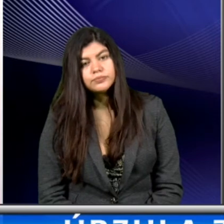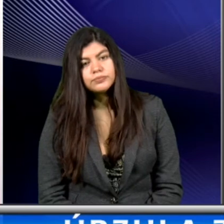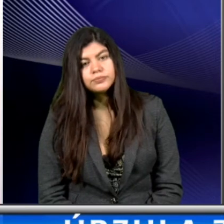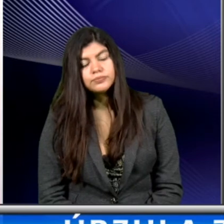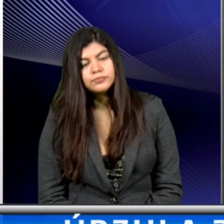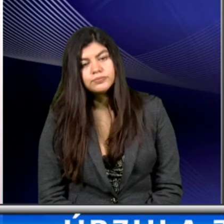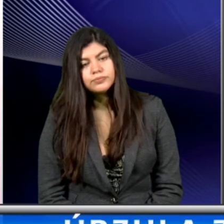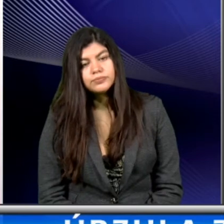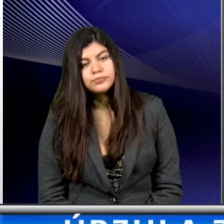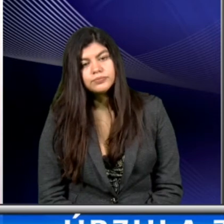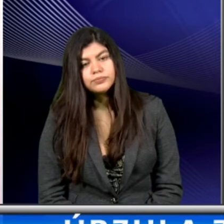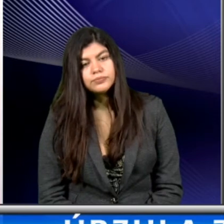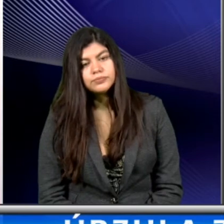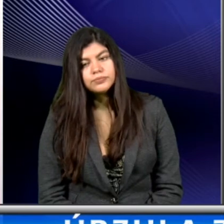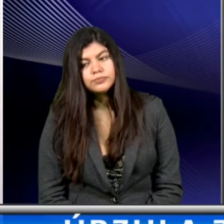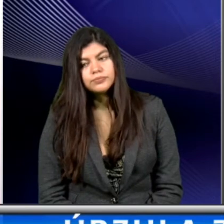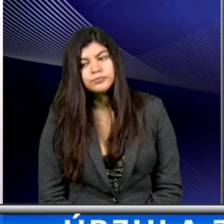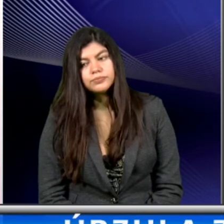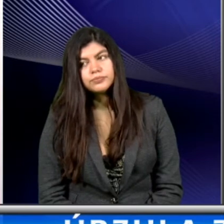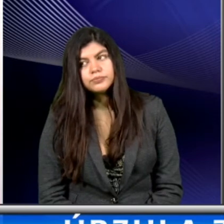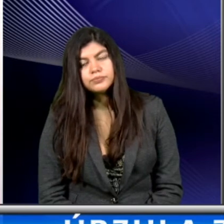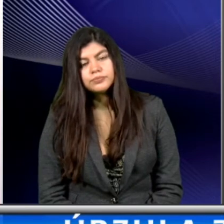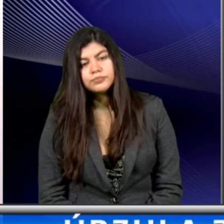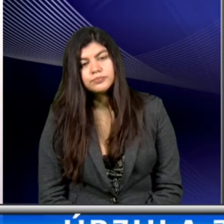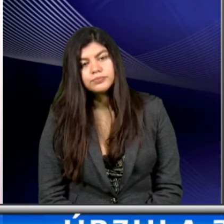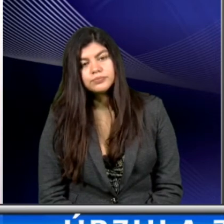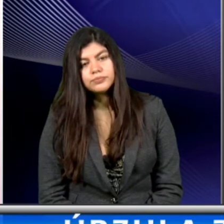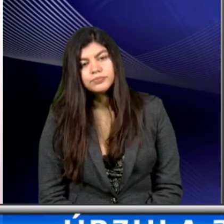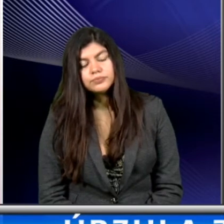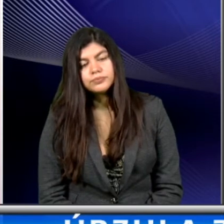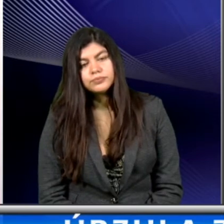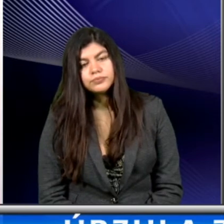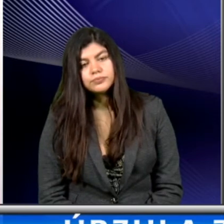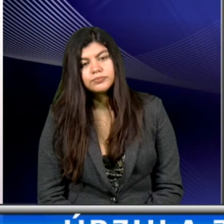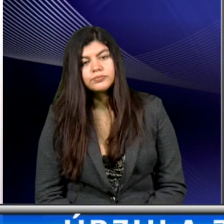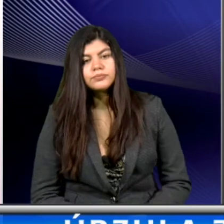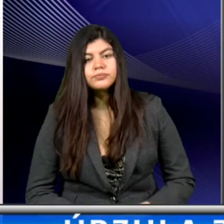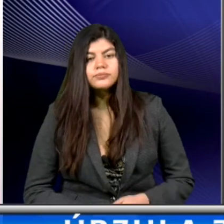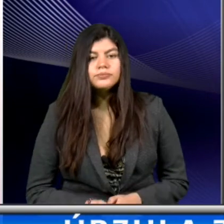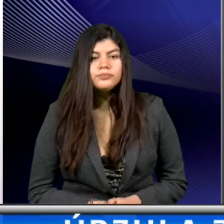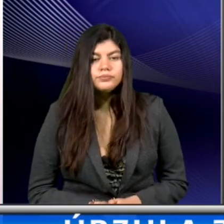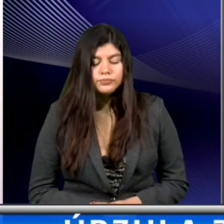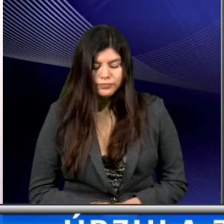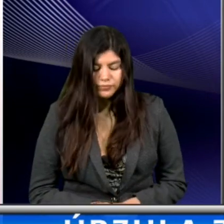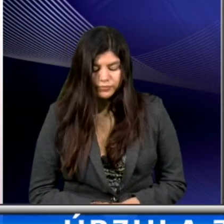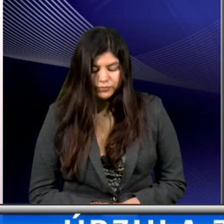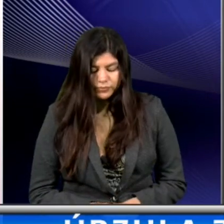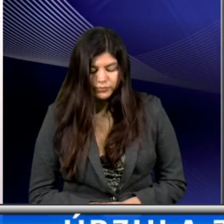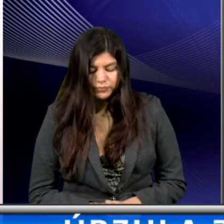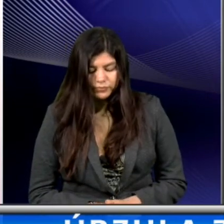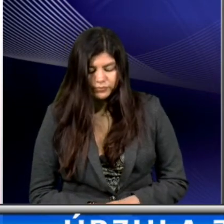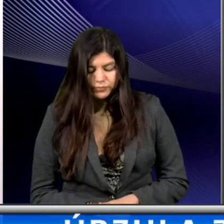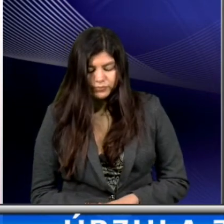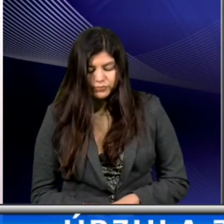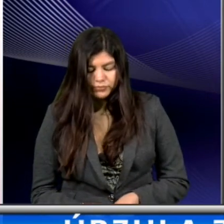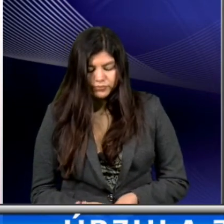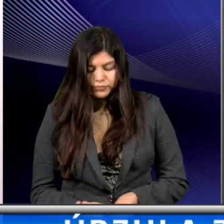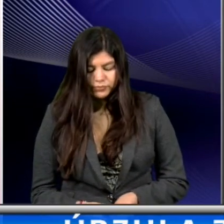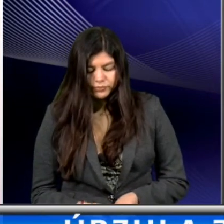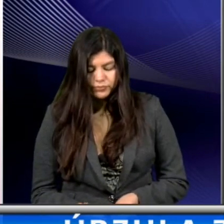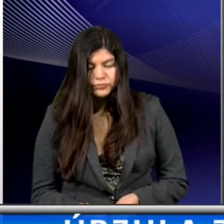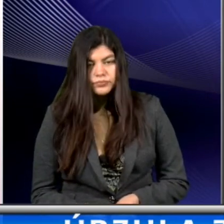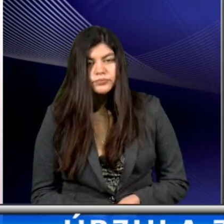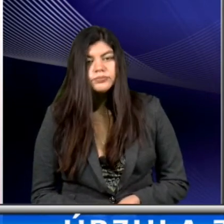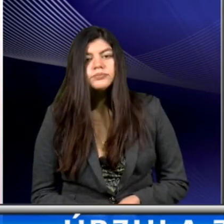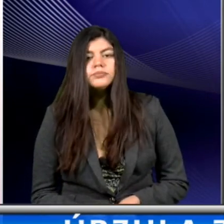su círculo familiar. Si hay conductas de alerta, los jóvenes cuando empiezan consumo siempre hay conductas de alerta, un